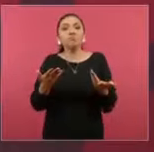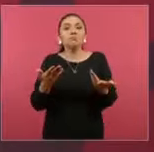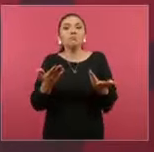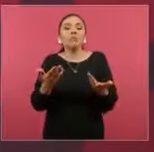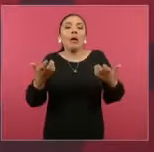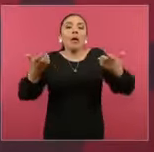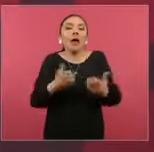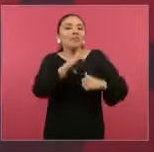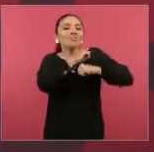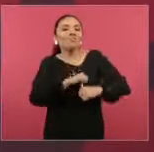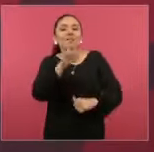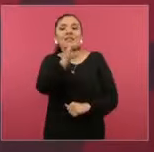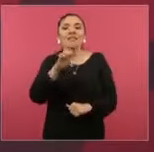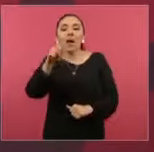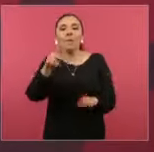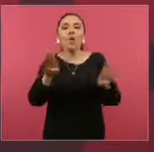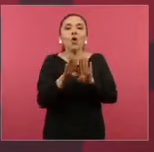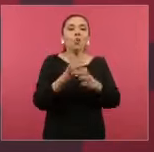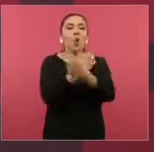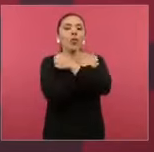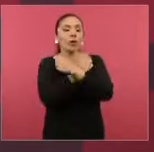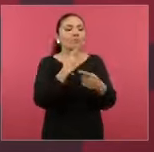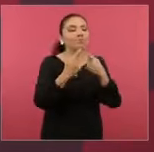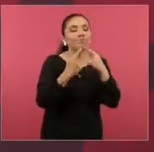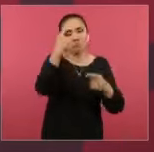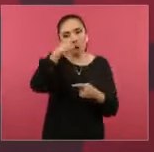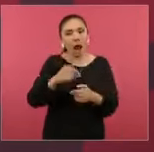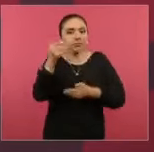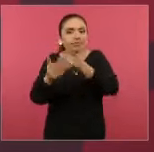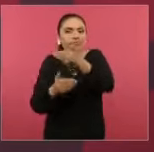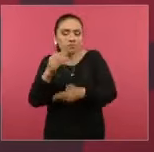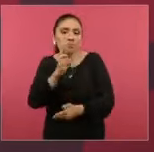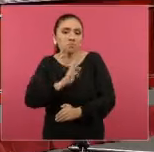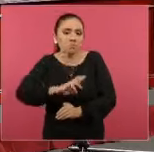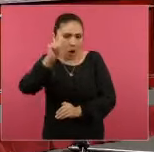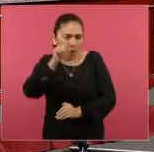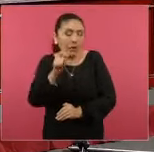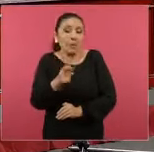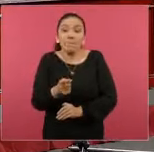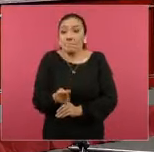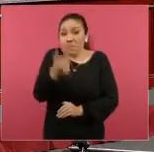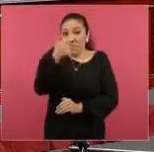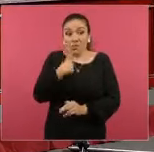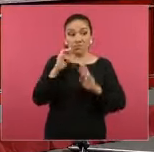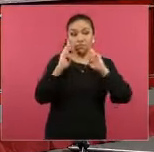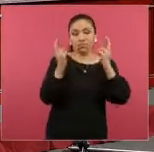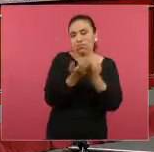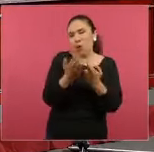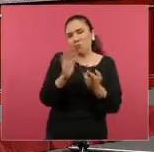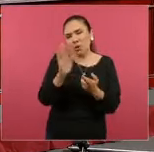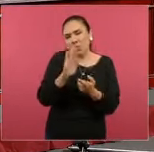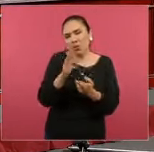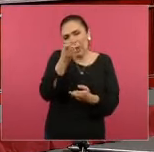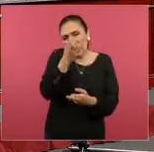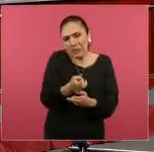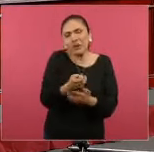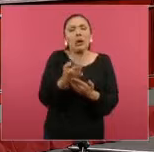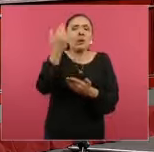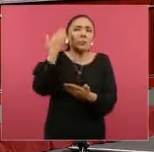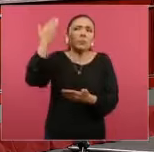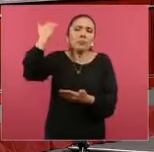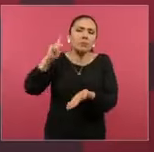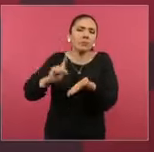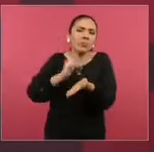destinos de la Secretaría y de la Educación lo posible. O sea, no es la primera vez que nos reunimos, ni con esta expresión ni con